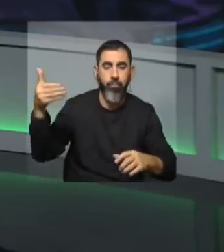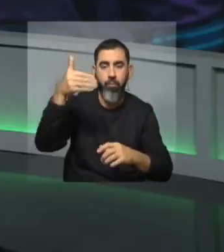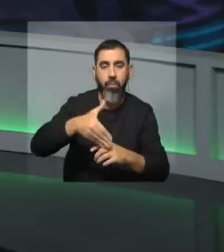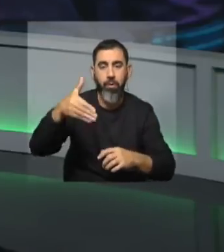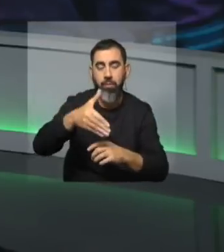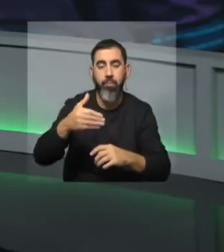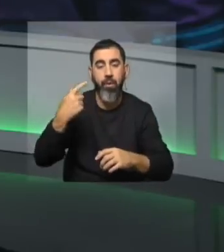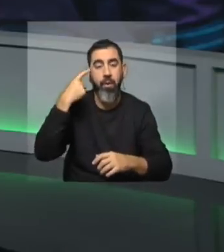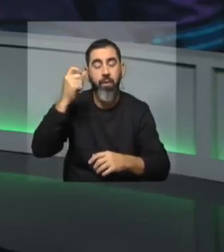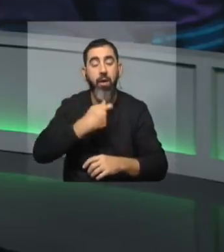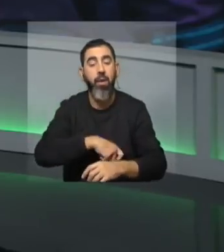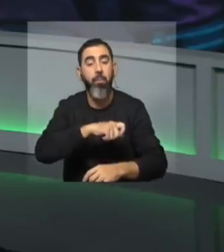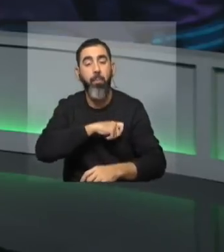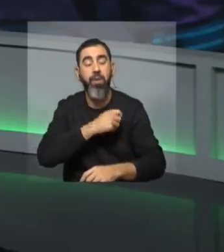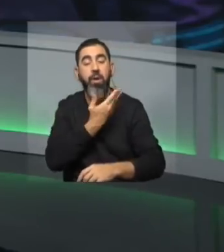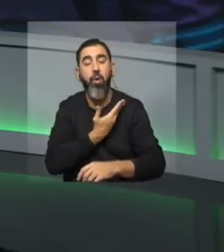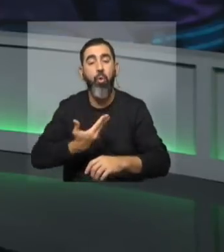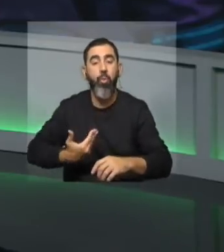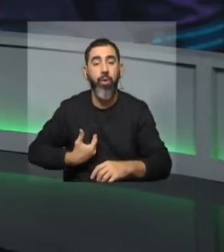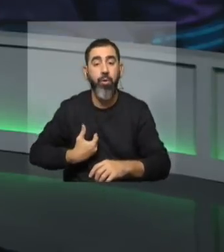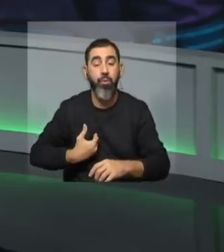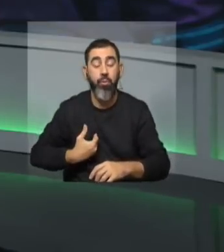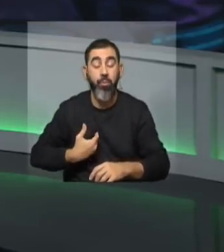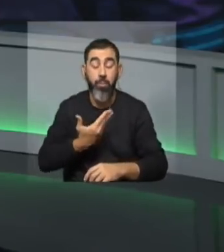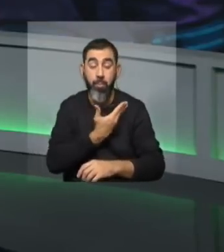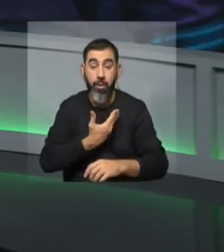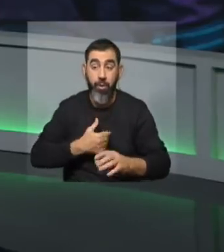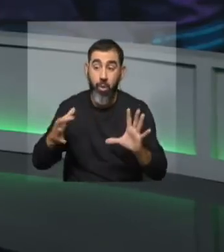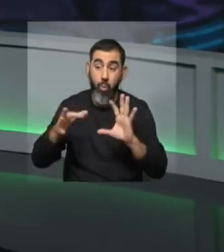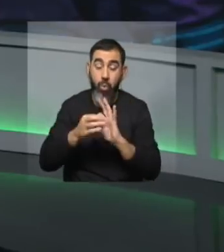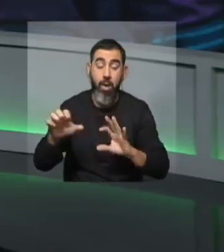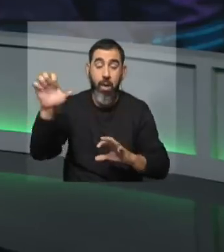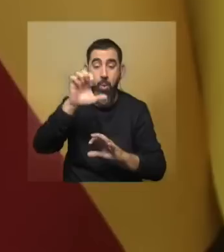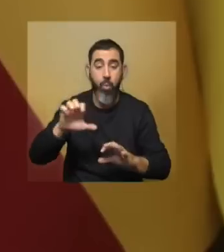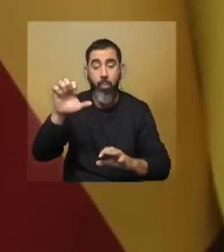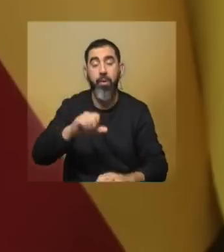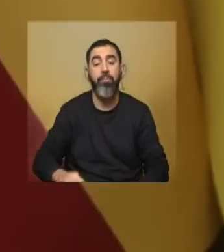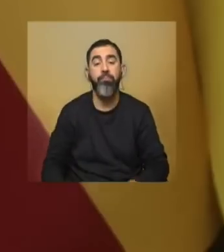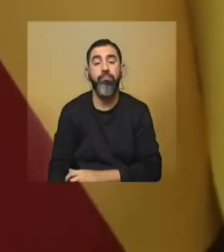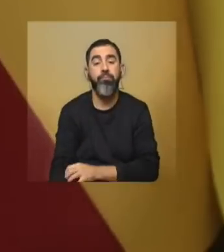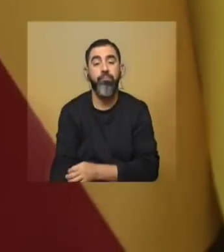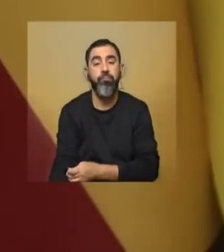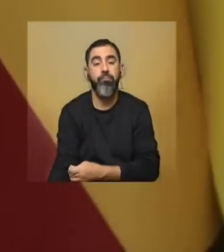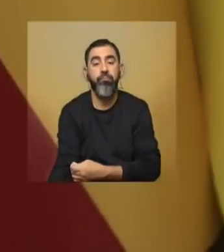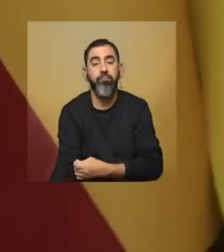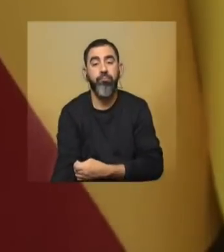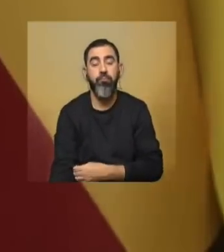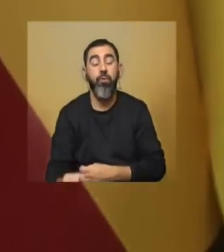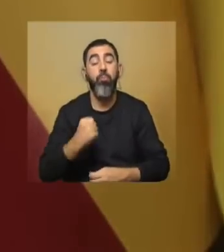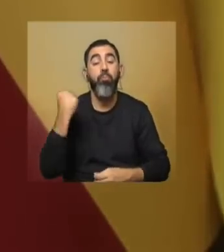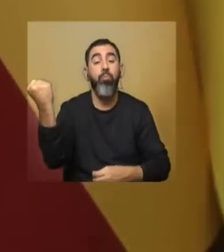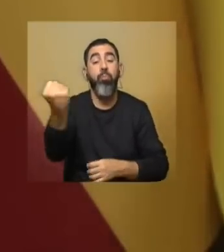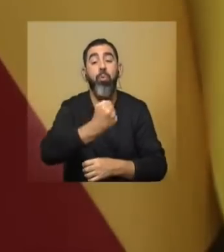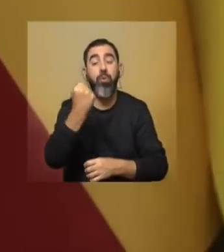el jefe del gobierno español, Pedro Sánchez, en su calidad de presidente de la Unión Europea. Creo que es muy relevante